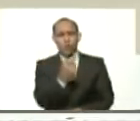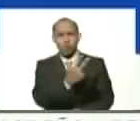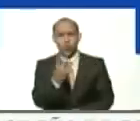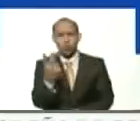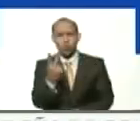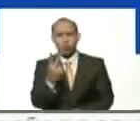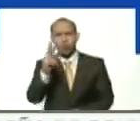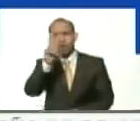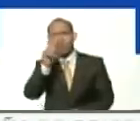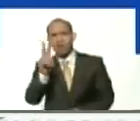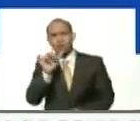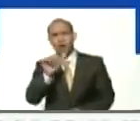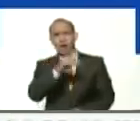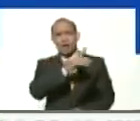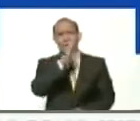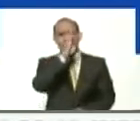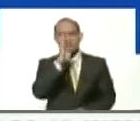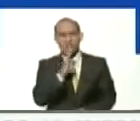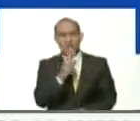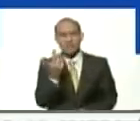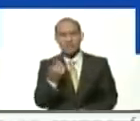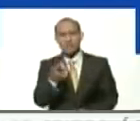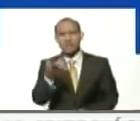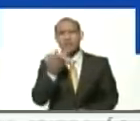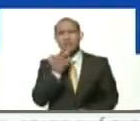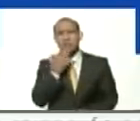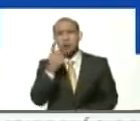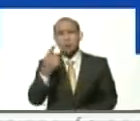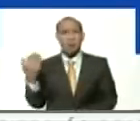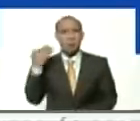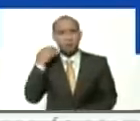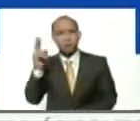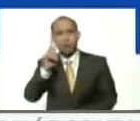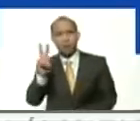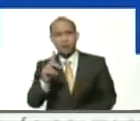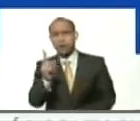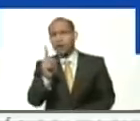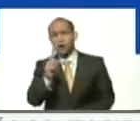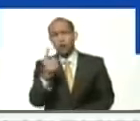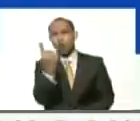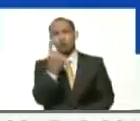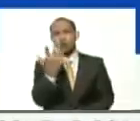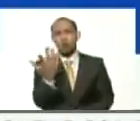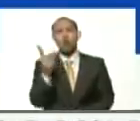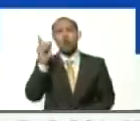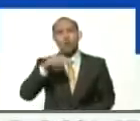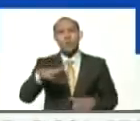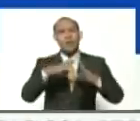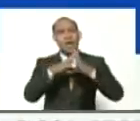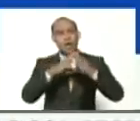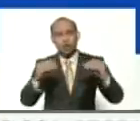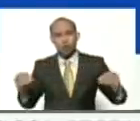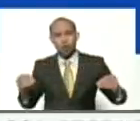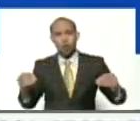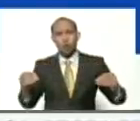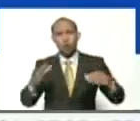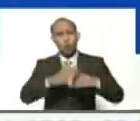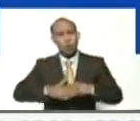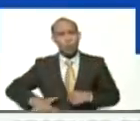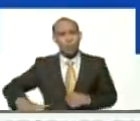afecta solamente a venezuela esta situación está afectando a la región a nuestra región